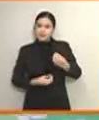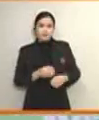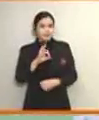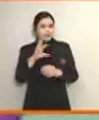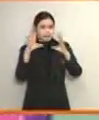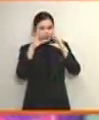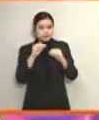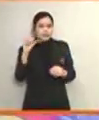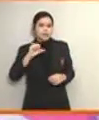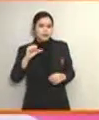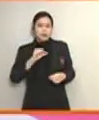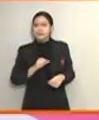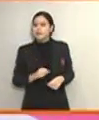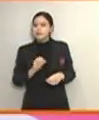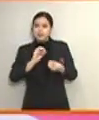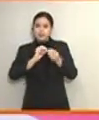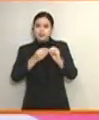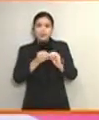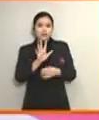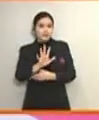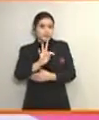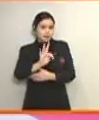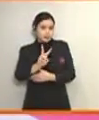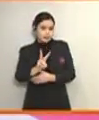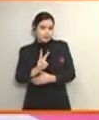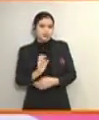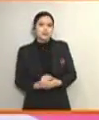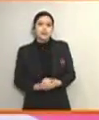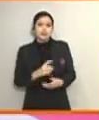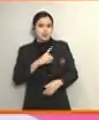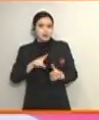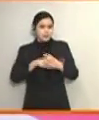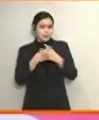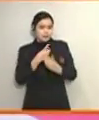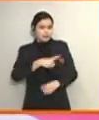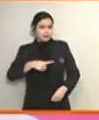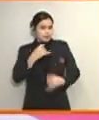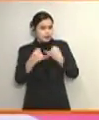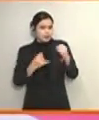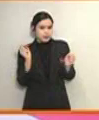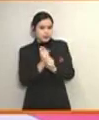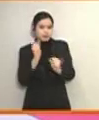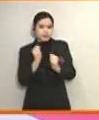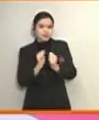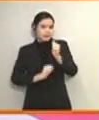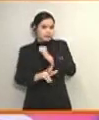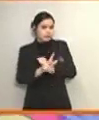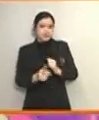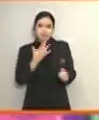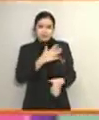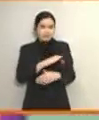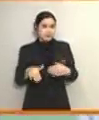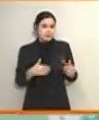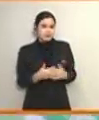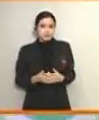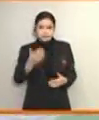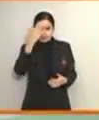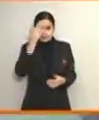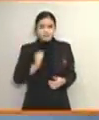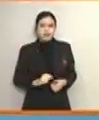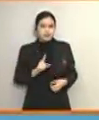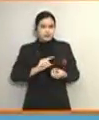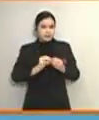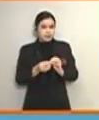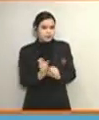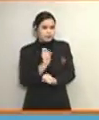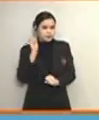noche de hoy será transmitido por Canal 5. Vamos a iniciar la diversión pegando y ganando con Pega 3. Así que les deseo mucha suerte. Conoceremos el primer